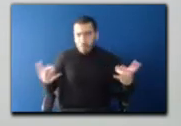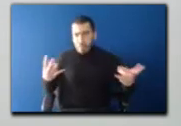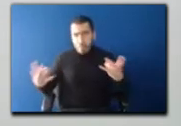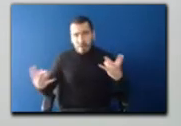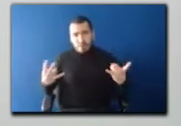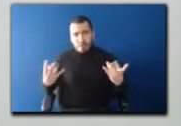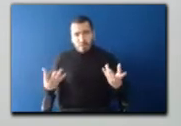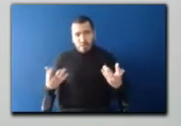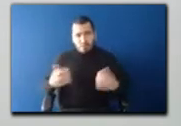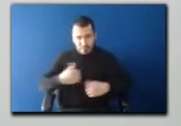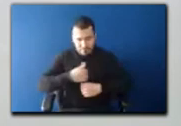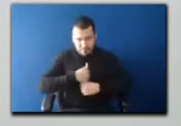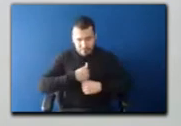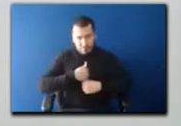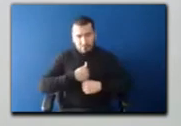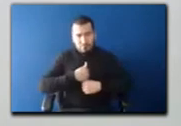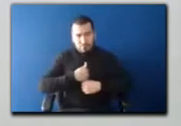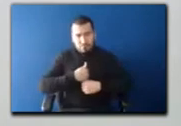hecho este ejercicio?